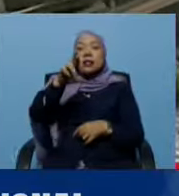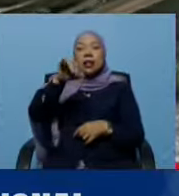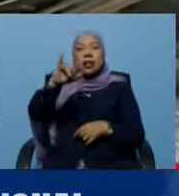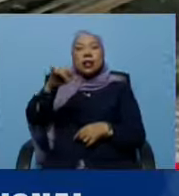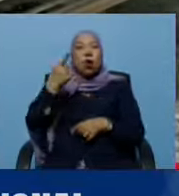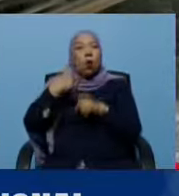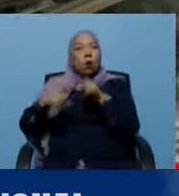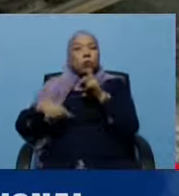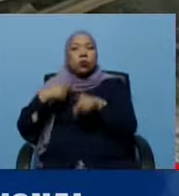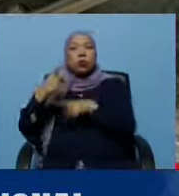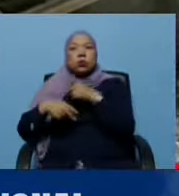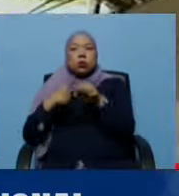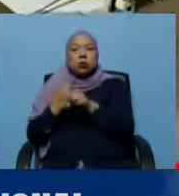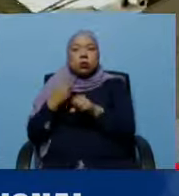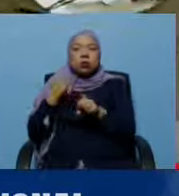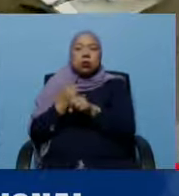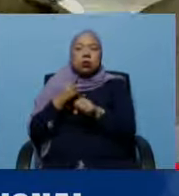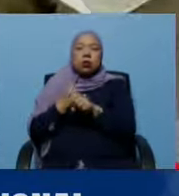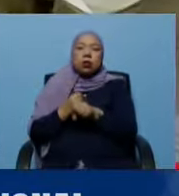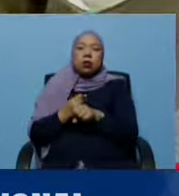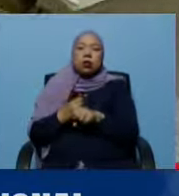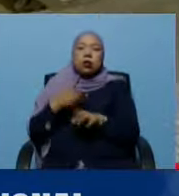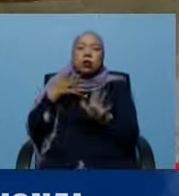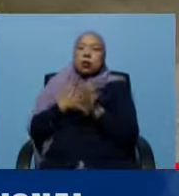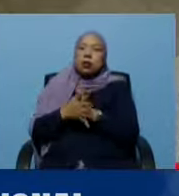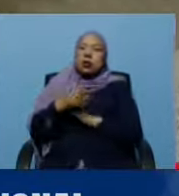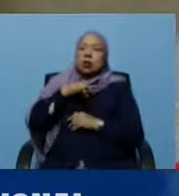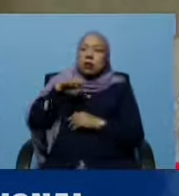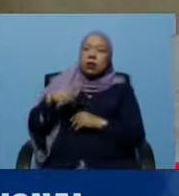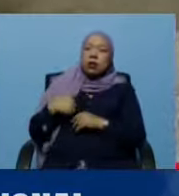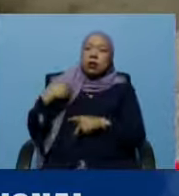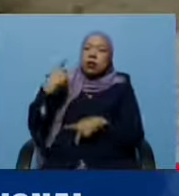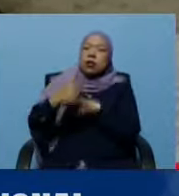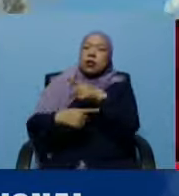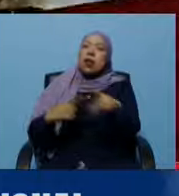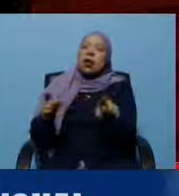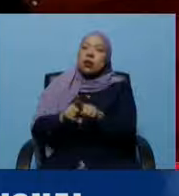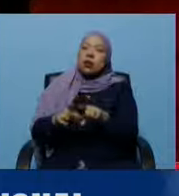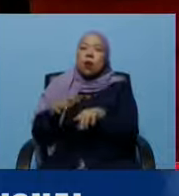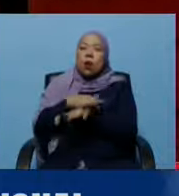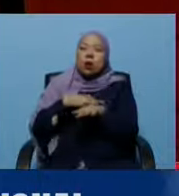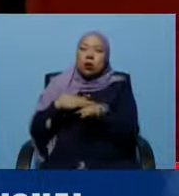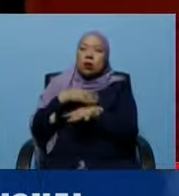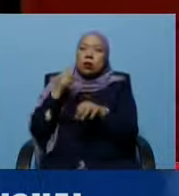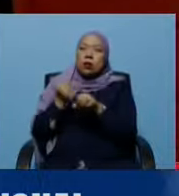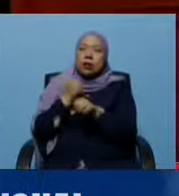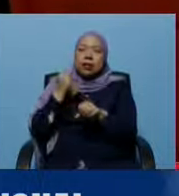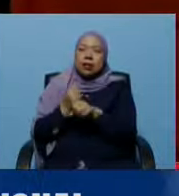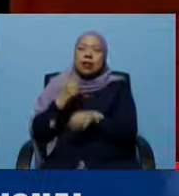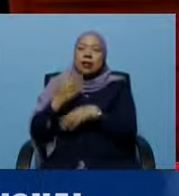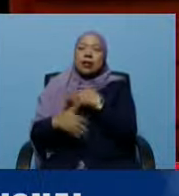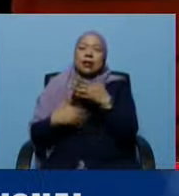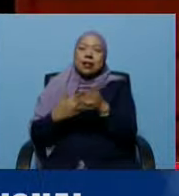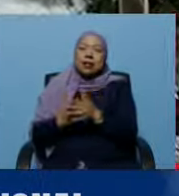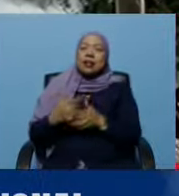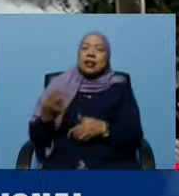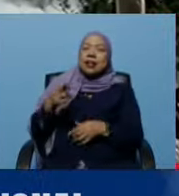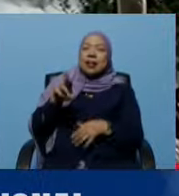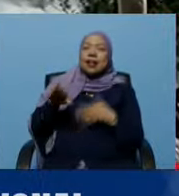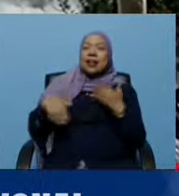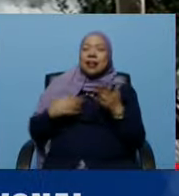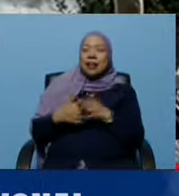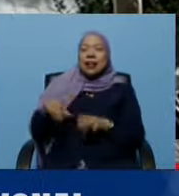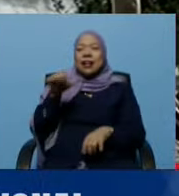este proyecto de sustitución de importaciones involucra al Ministerio del Poder Popular para el Desarrollo